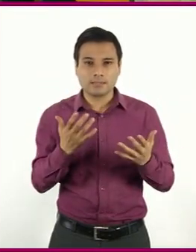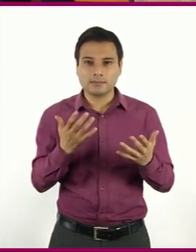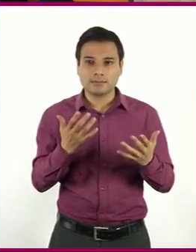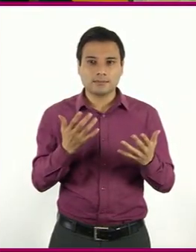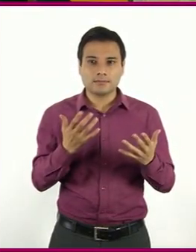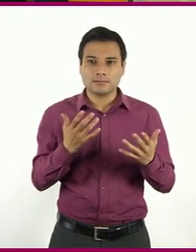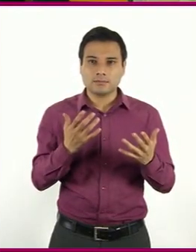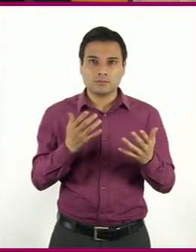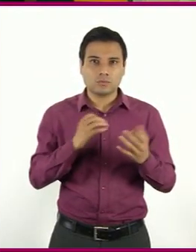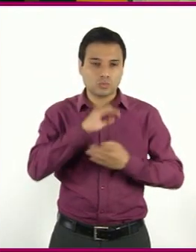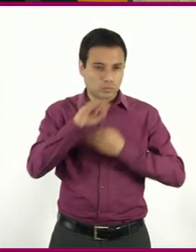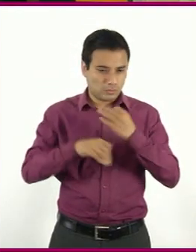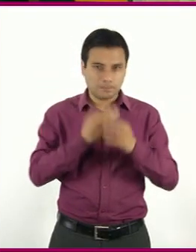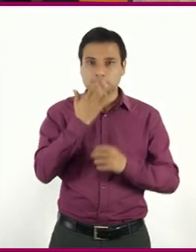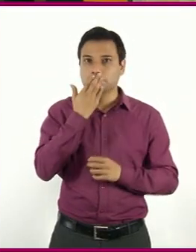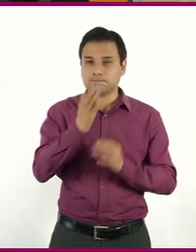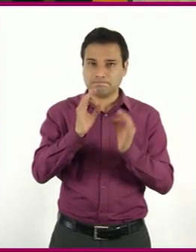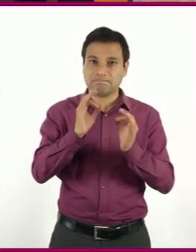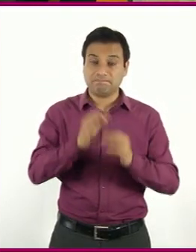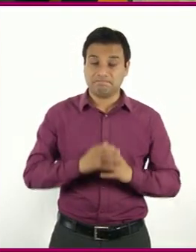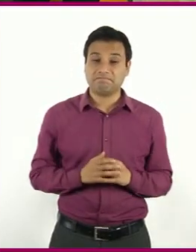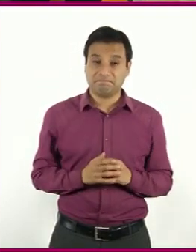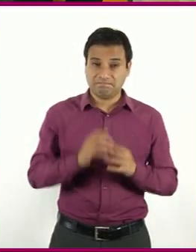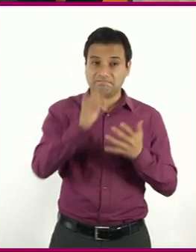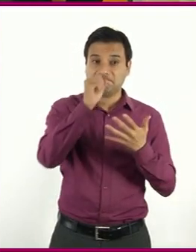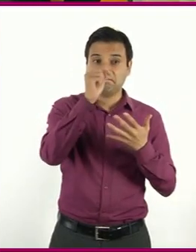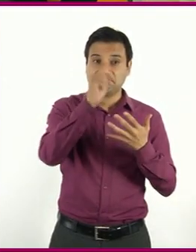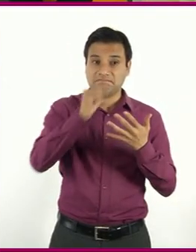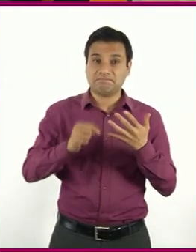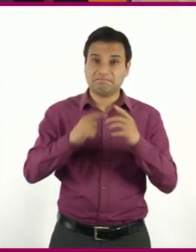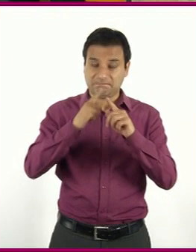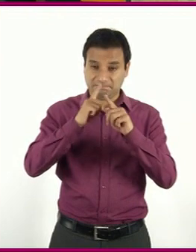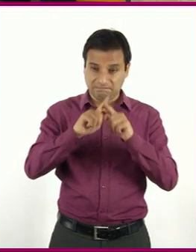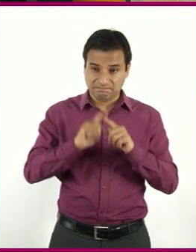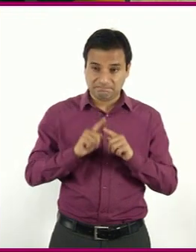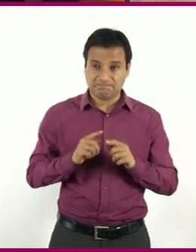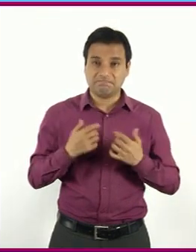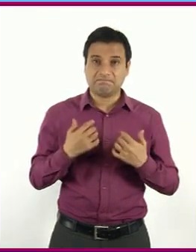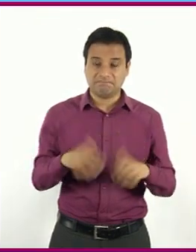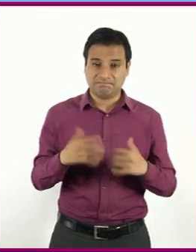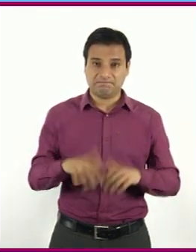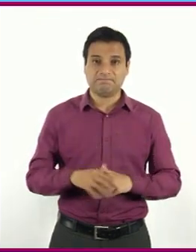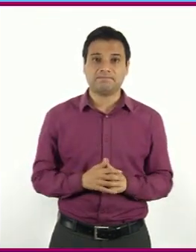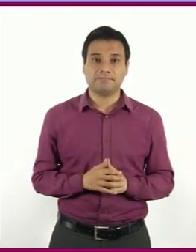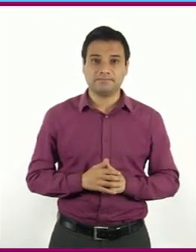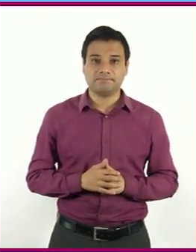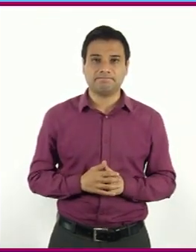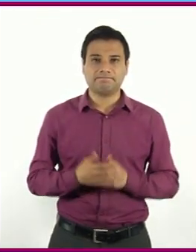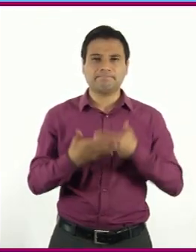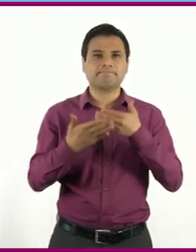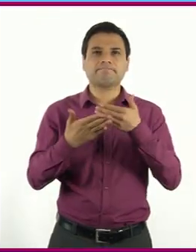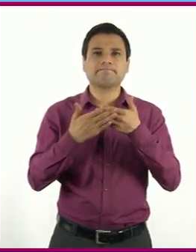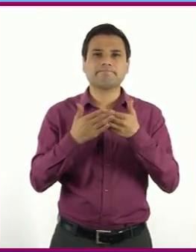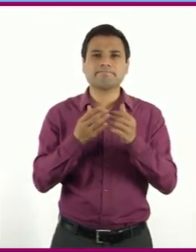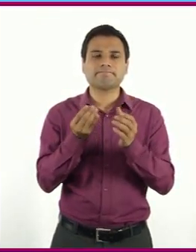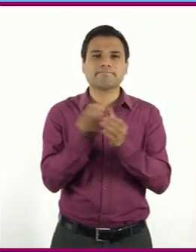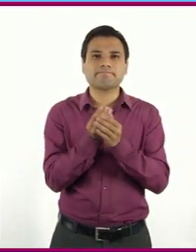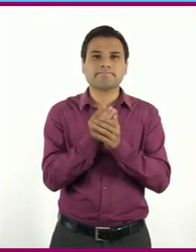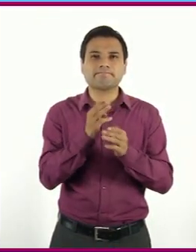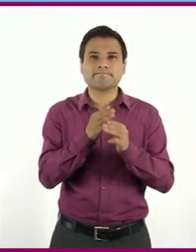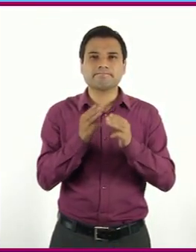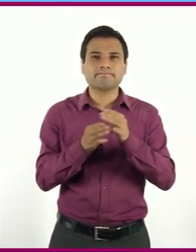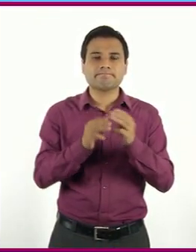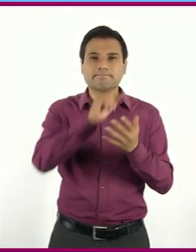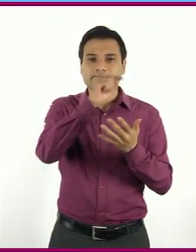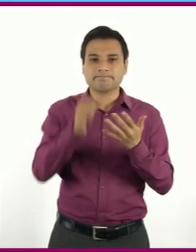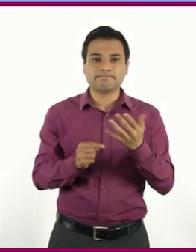obtenerla, como que se conjuga todo, maestro. Son muchos... mucha información a la cabeza. Así es, muy bien. Los materiales que utilizaremos para la